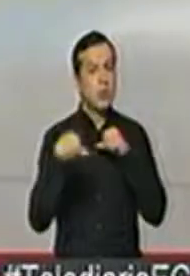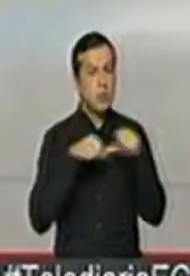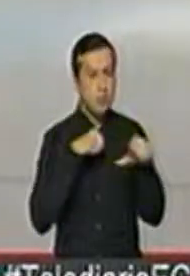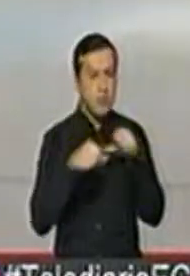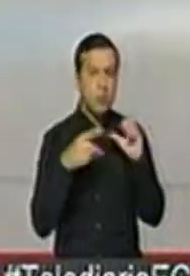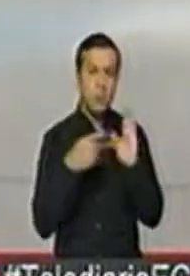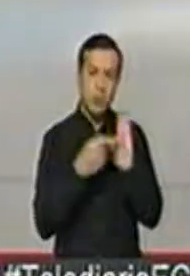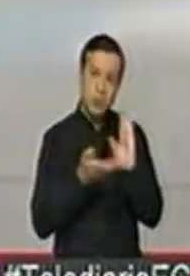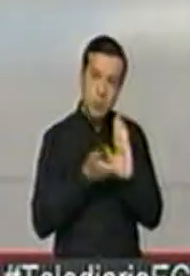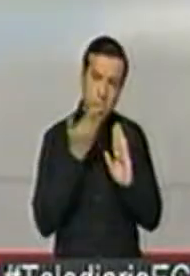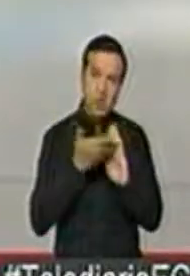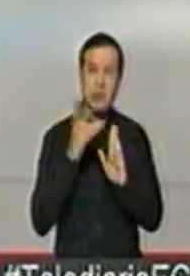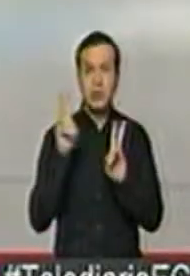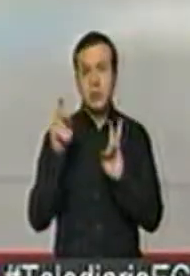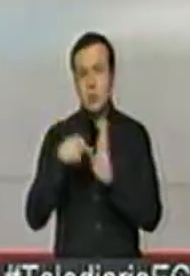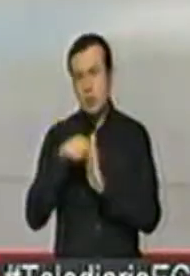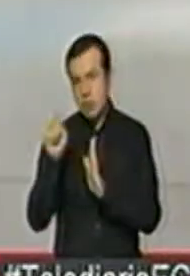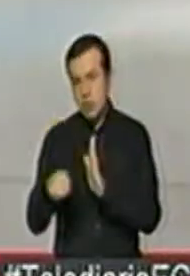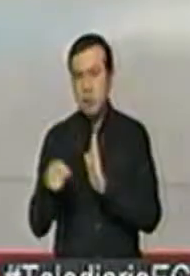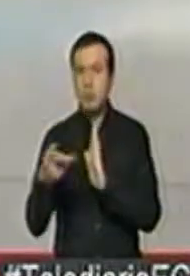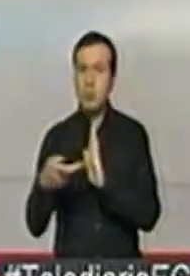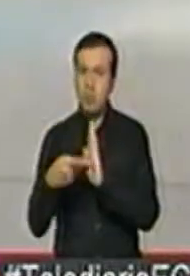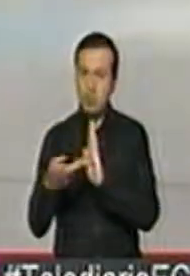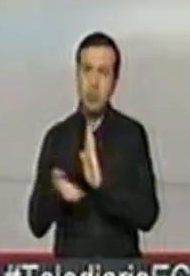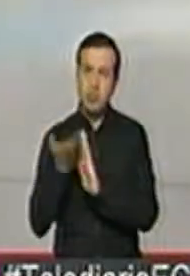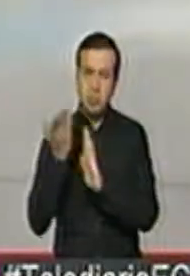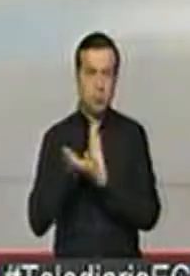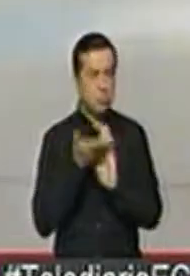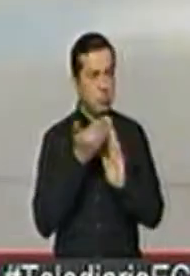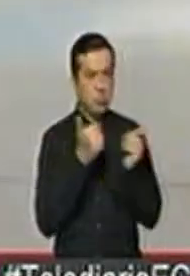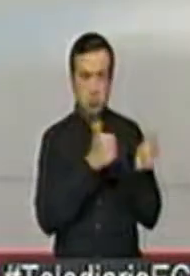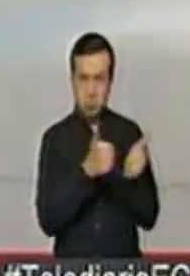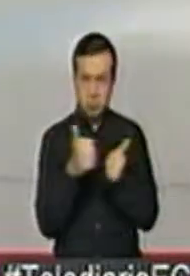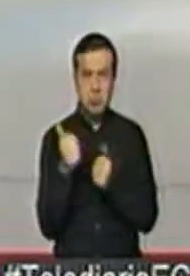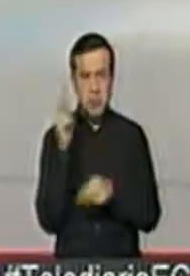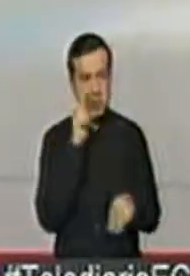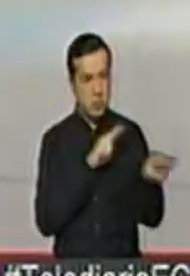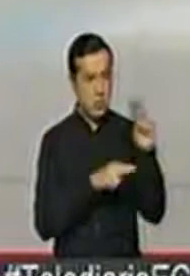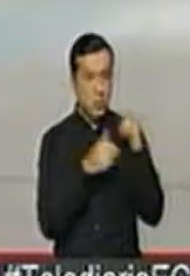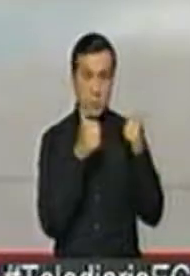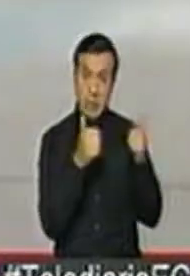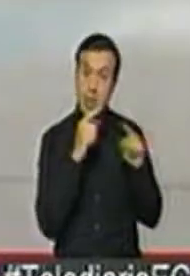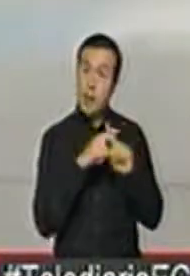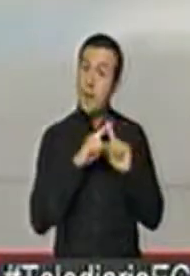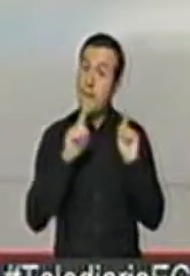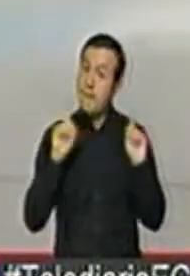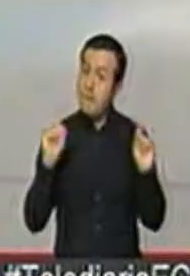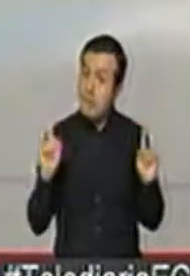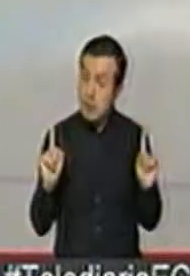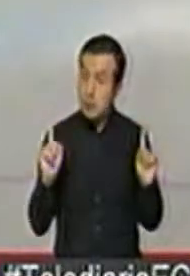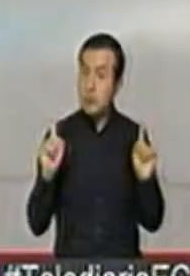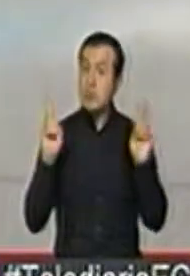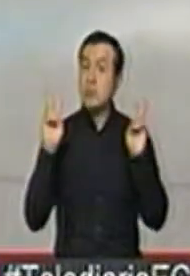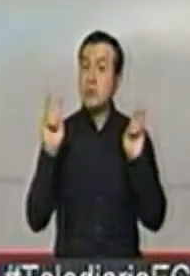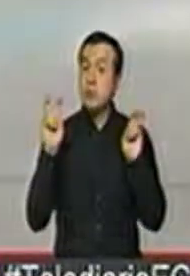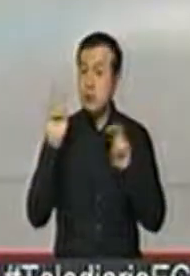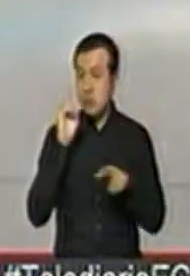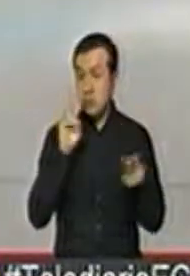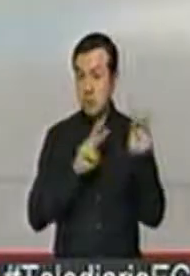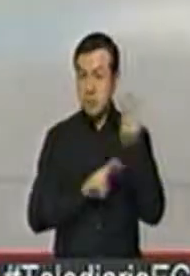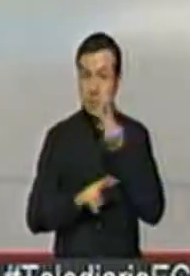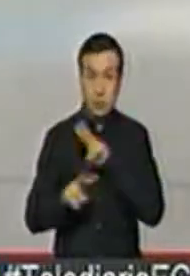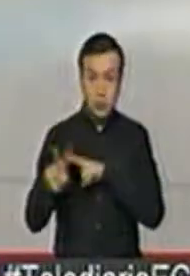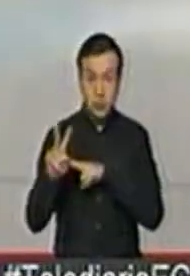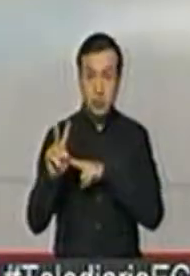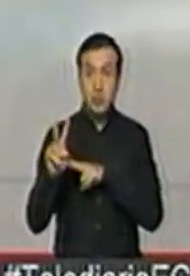administrativo, en el tema jurídico, pues ahí teníamos unas buenas evaluaciones. Sin embargo, en la parte de realizar